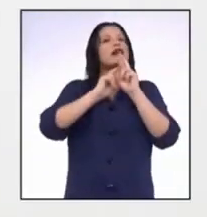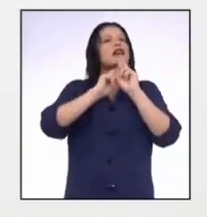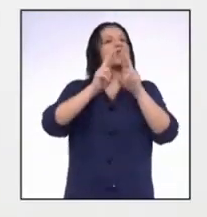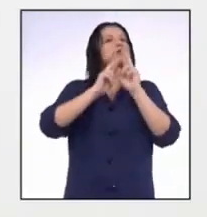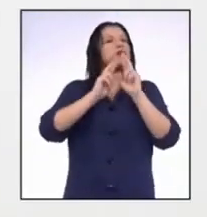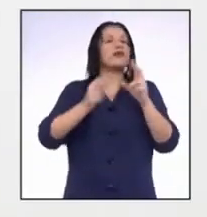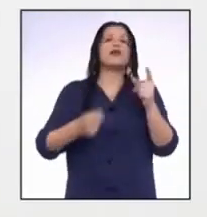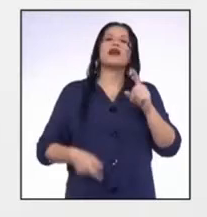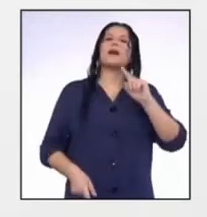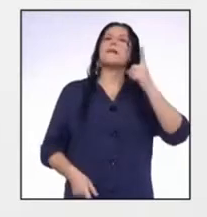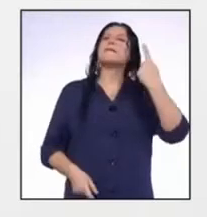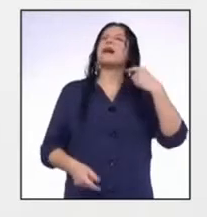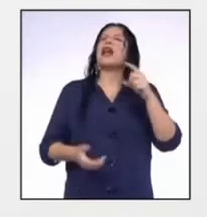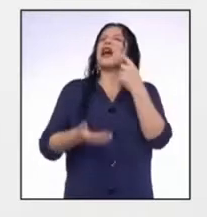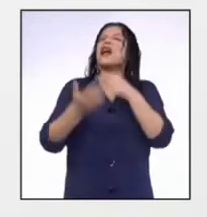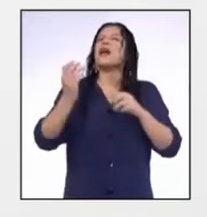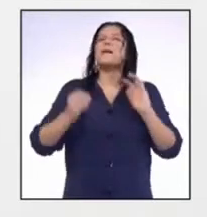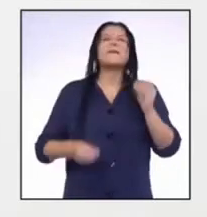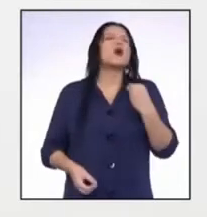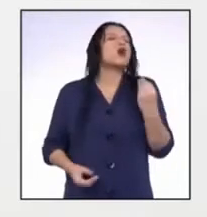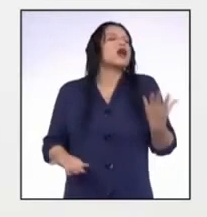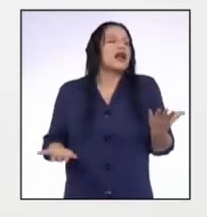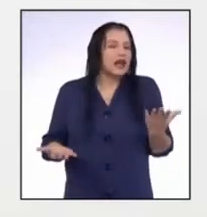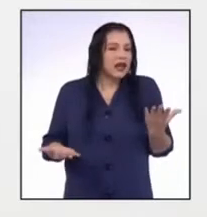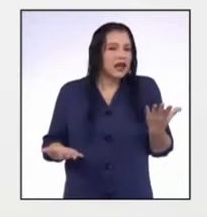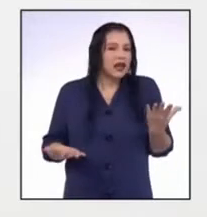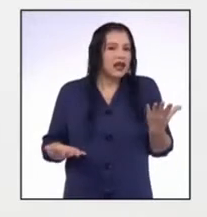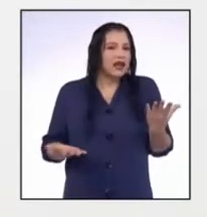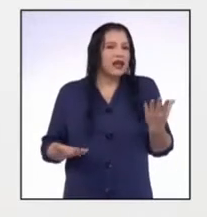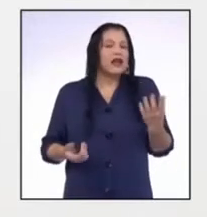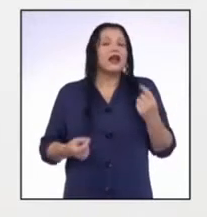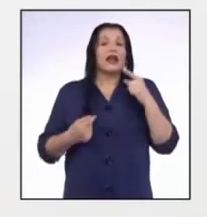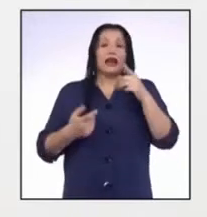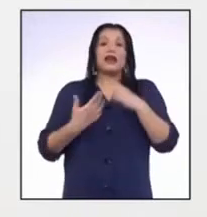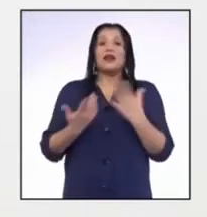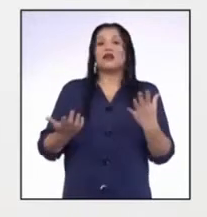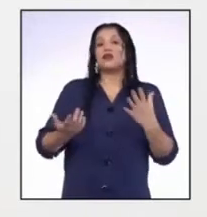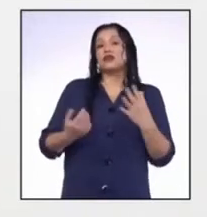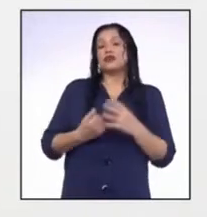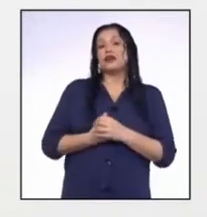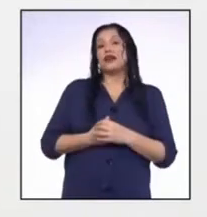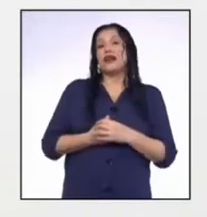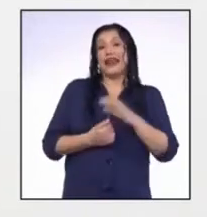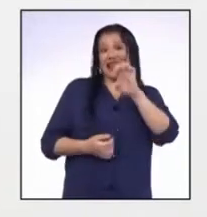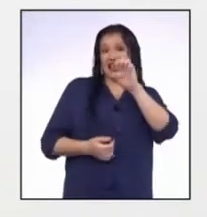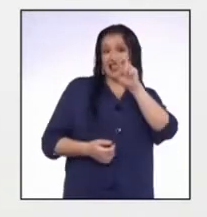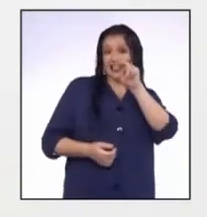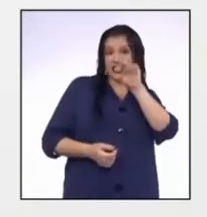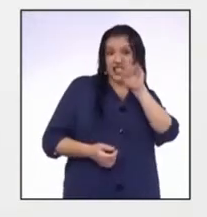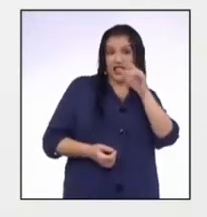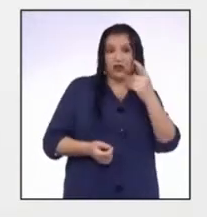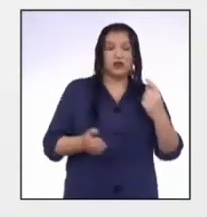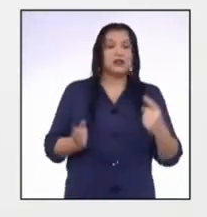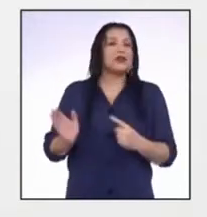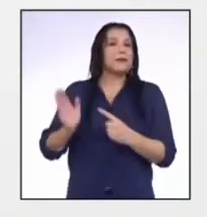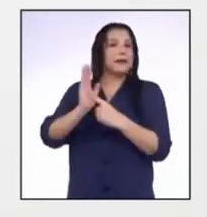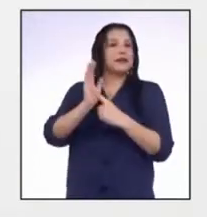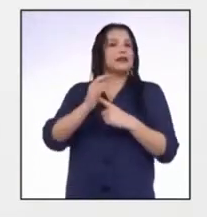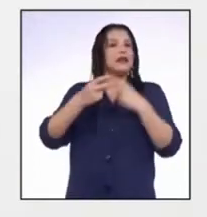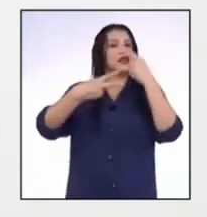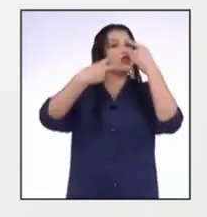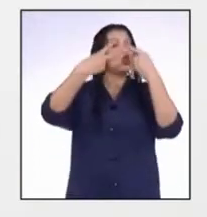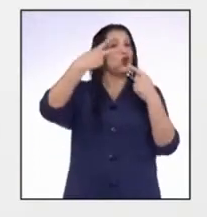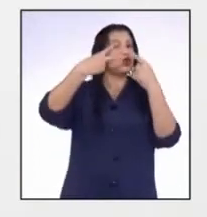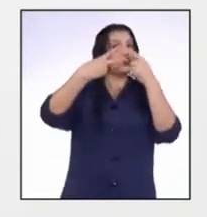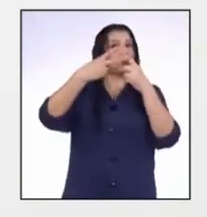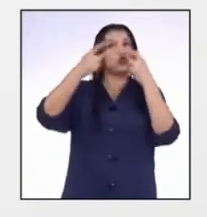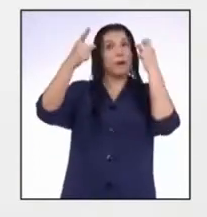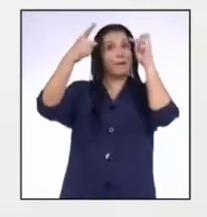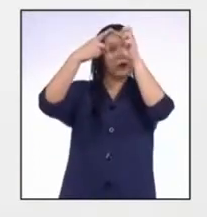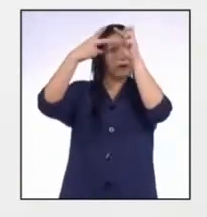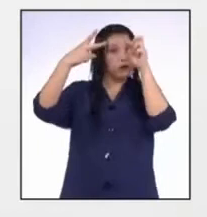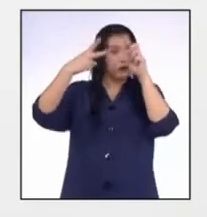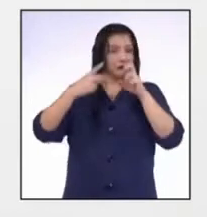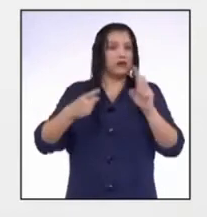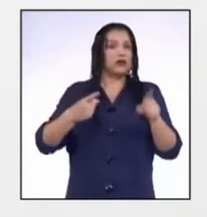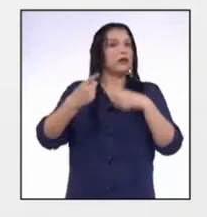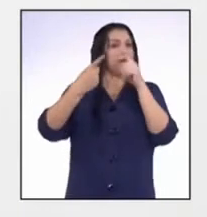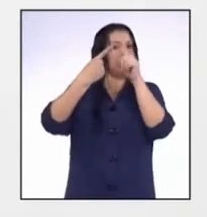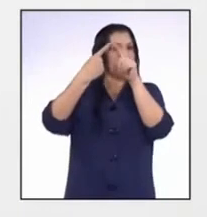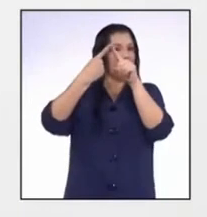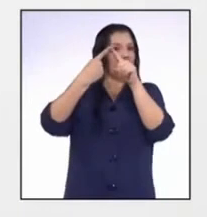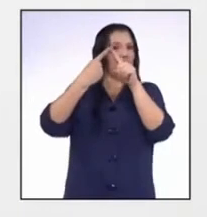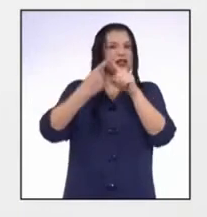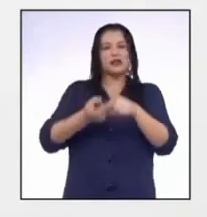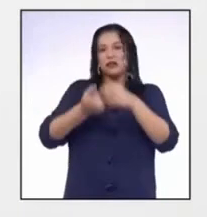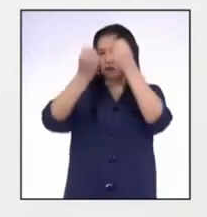preguntas ¿para qué y por qué? En el caso de los ensayos suelen presentarse dos propósitos. El primero